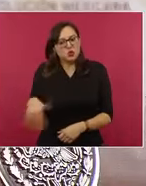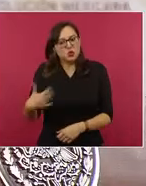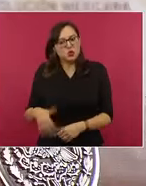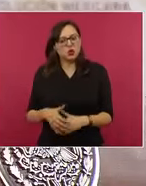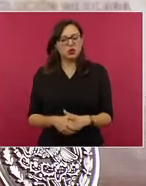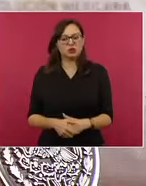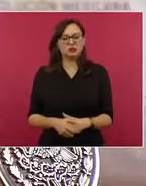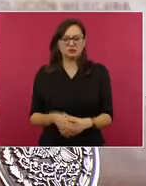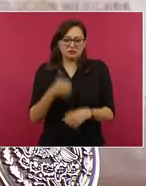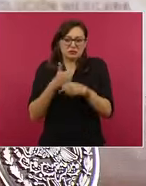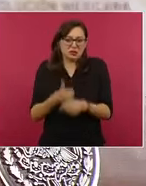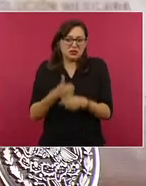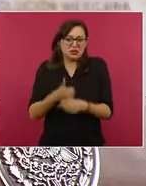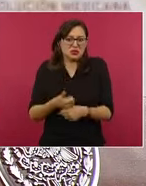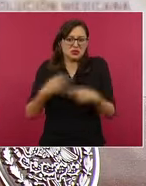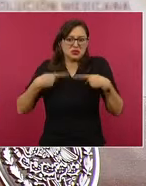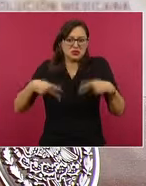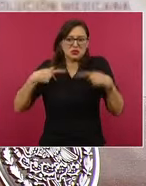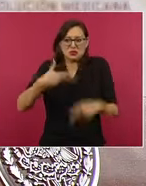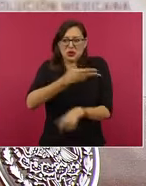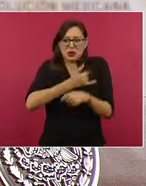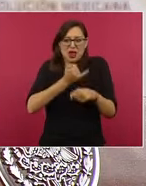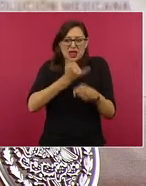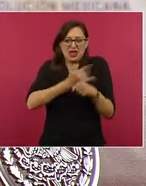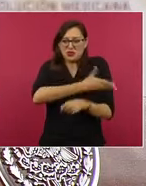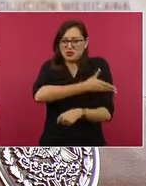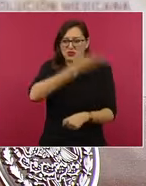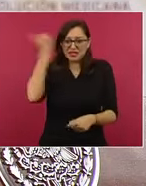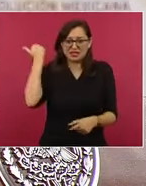sobre todo la gente inocente?